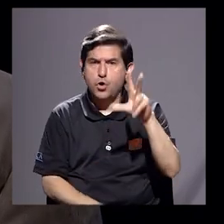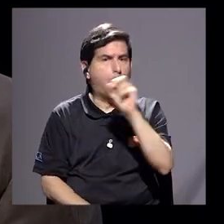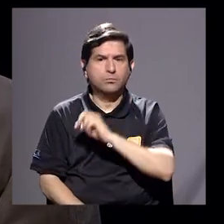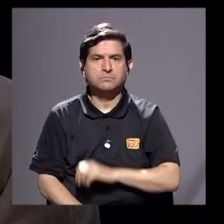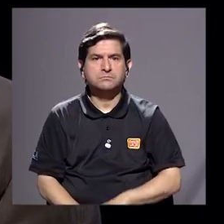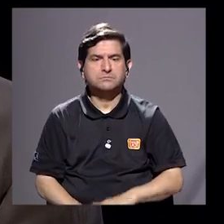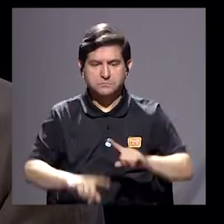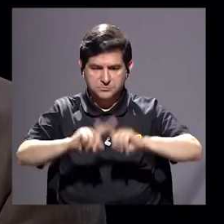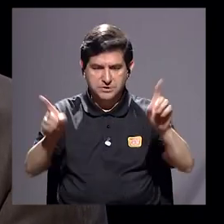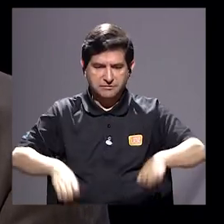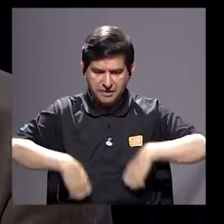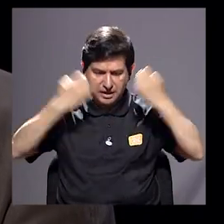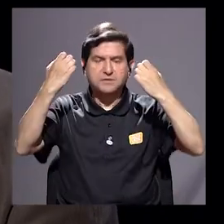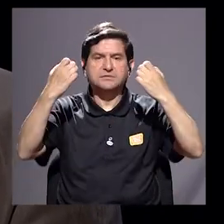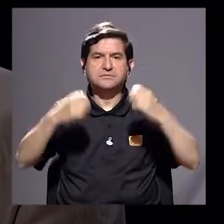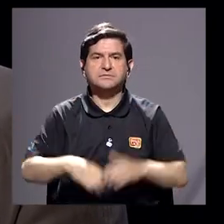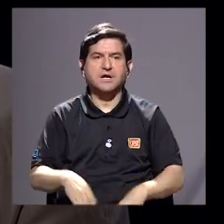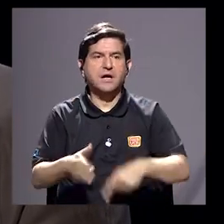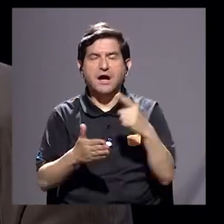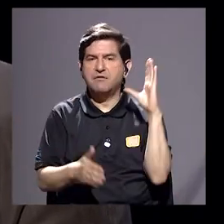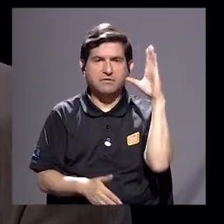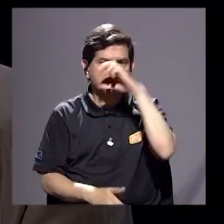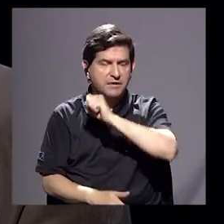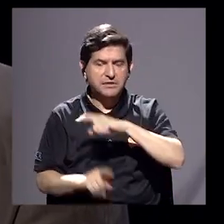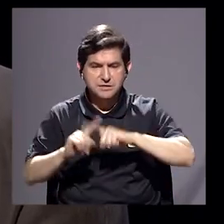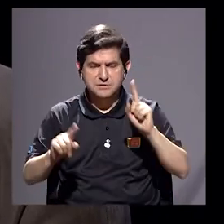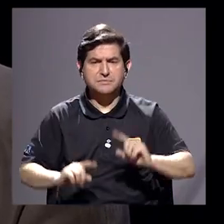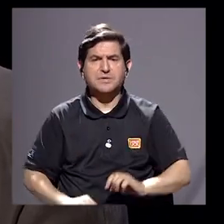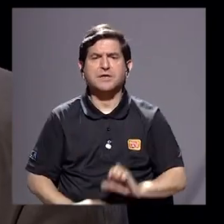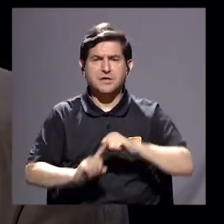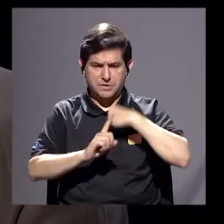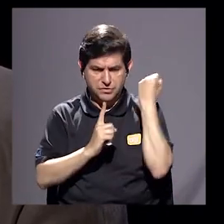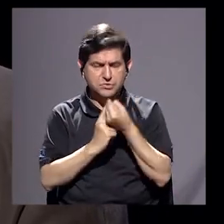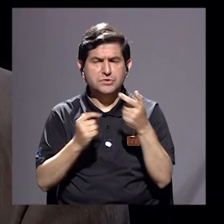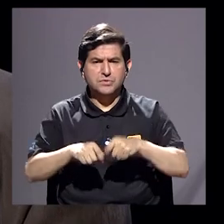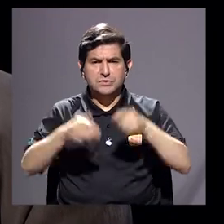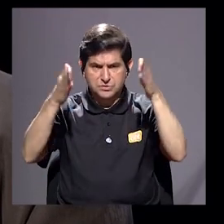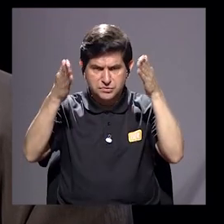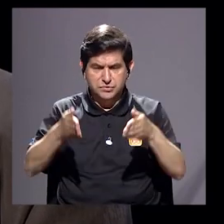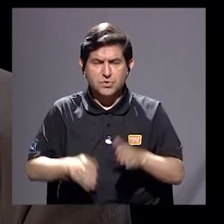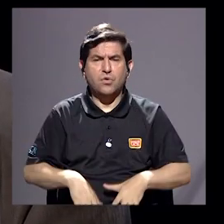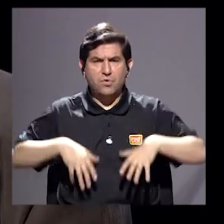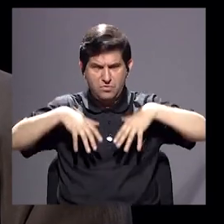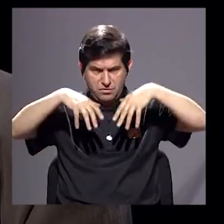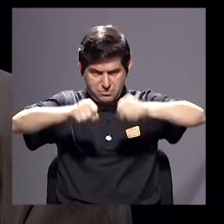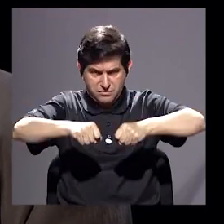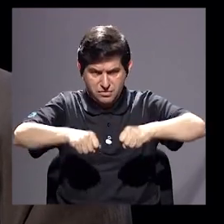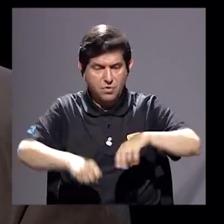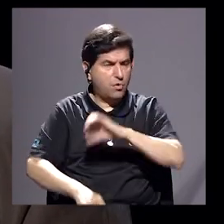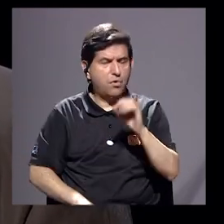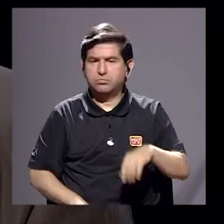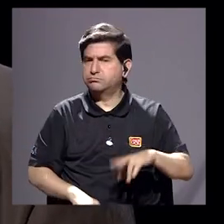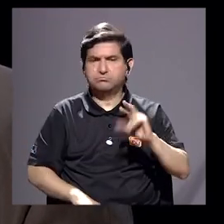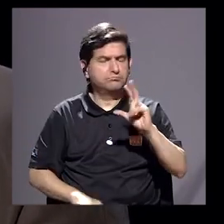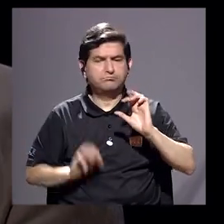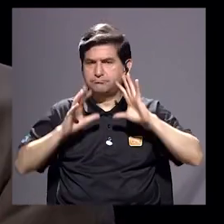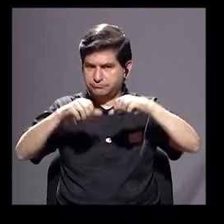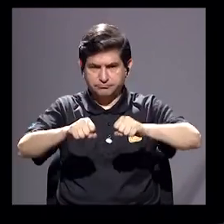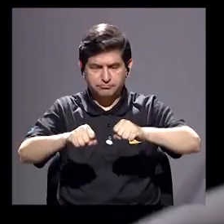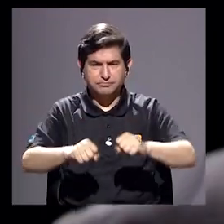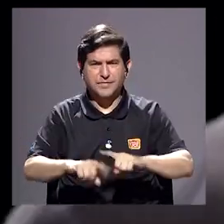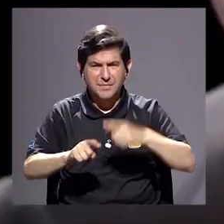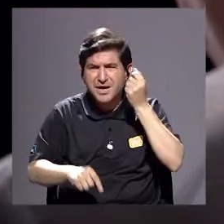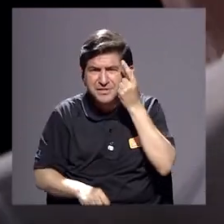hay una diferencia a veces no se nota mucho pero si hay una diferencia en el periodista grabado y el periodista no grabado porque también tenemos que